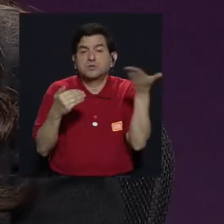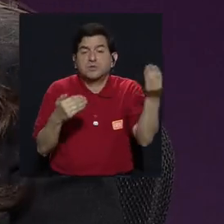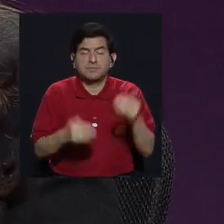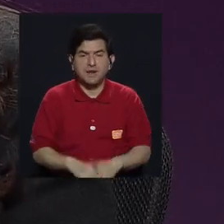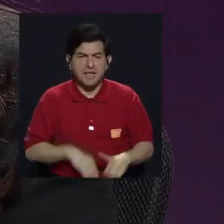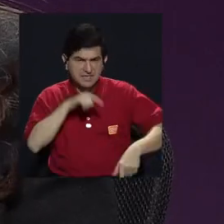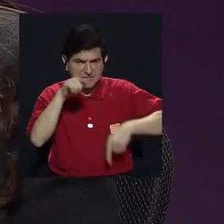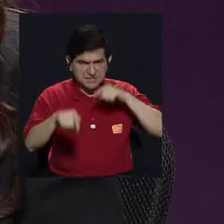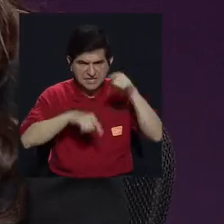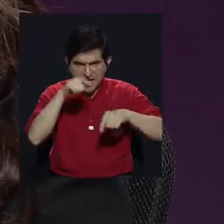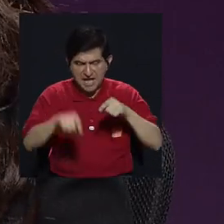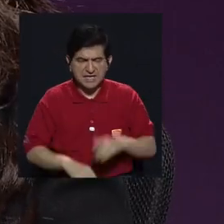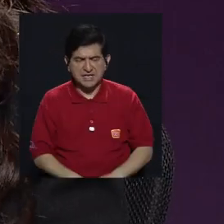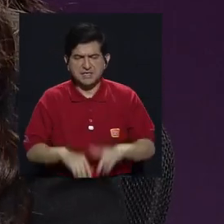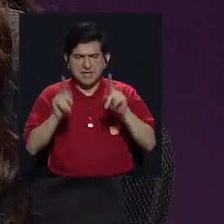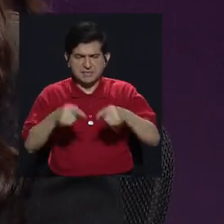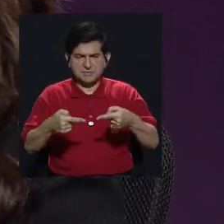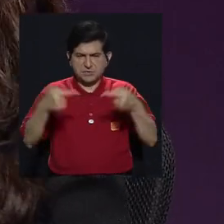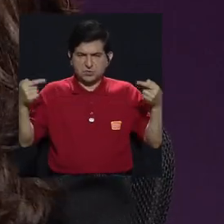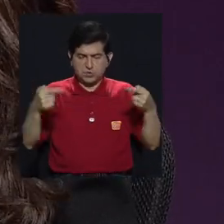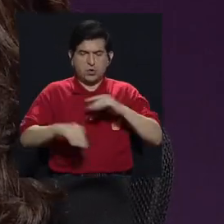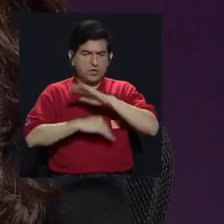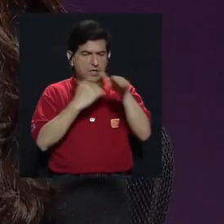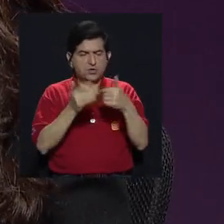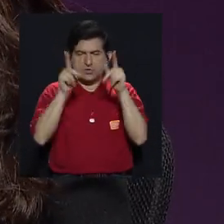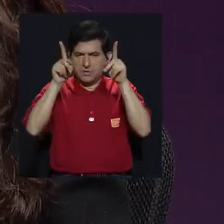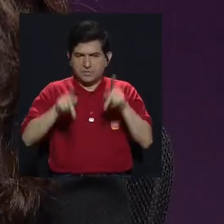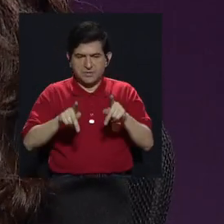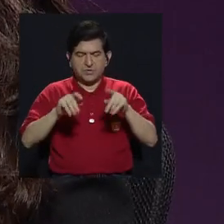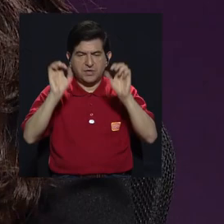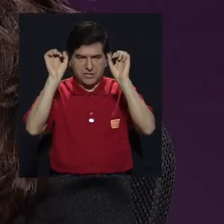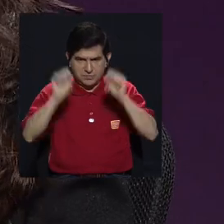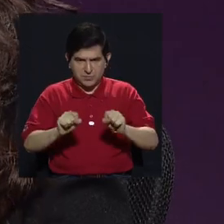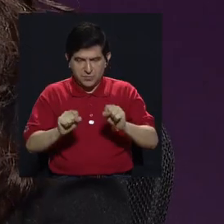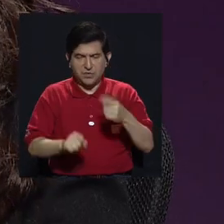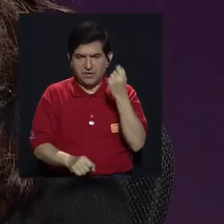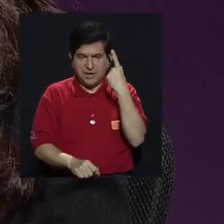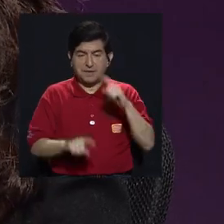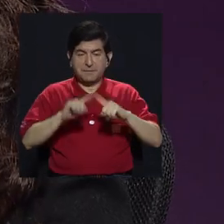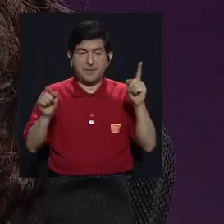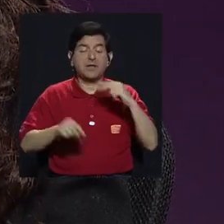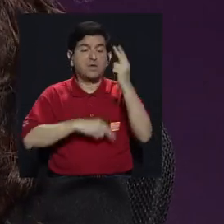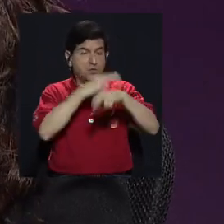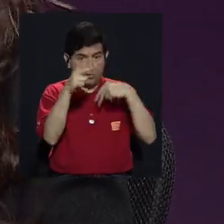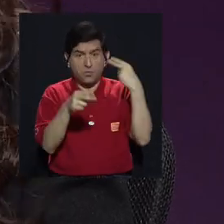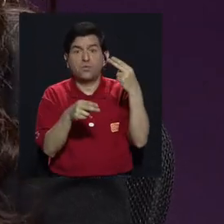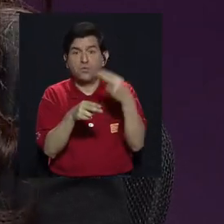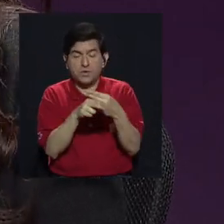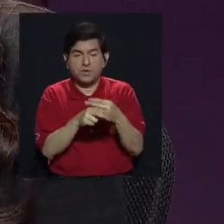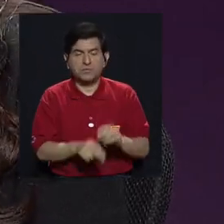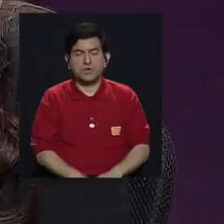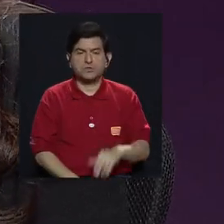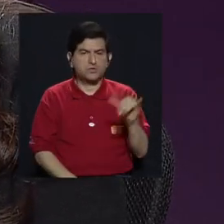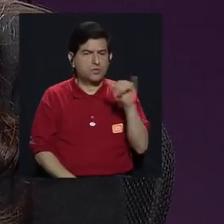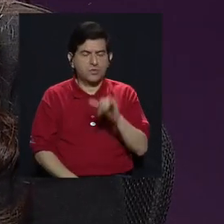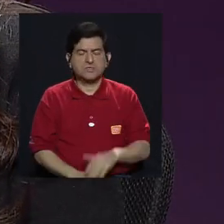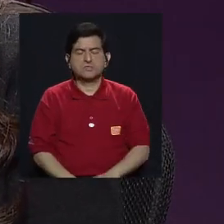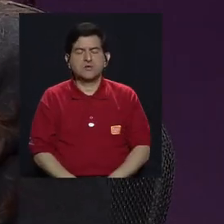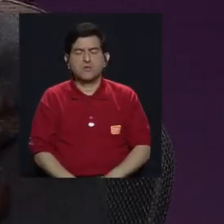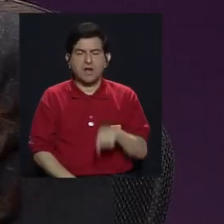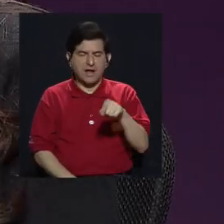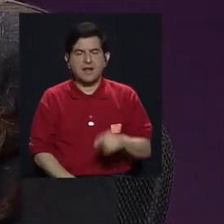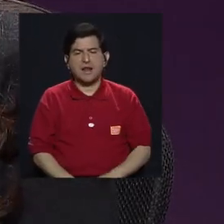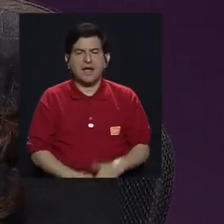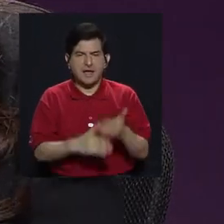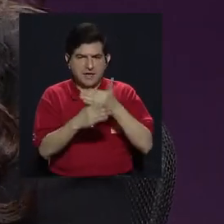cosas. Hay críticas, hay detractores, no todo el mundo lo logra, pero sí es todo un universo. No es lo mismo que el swinger, por ejemplo, que es